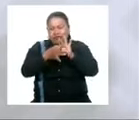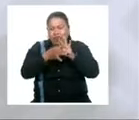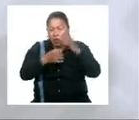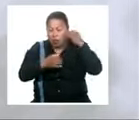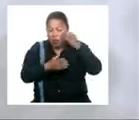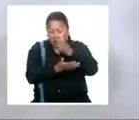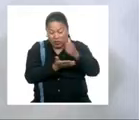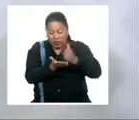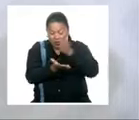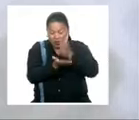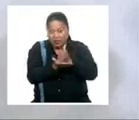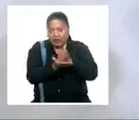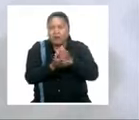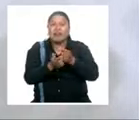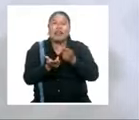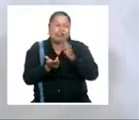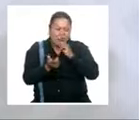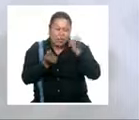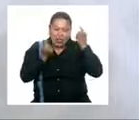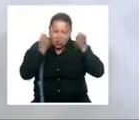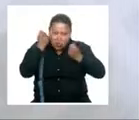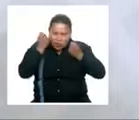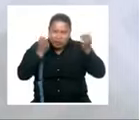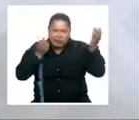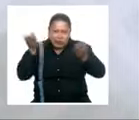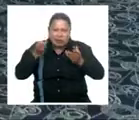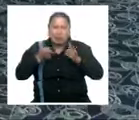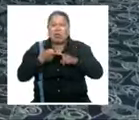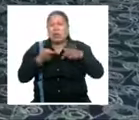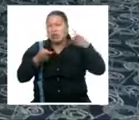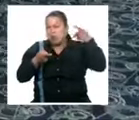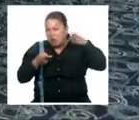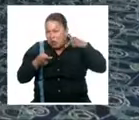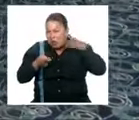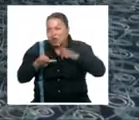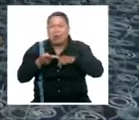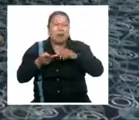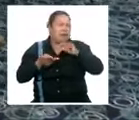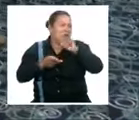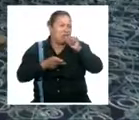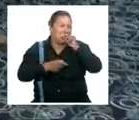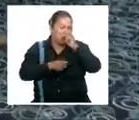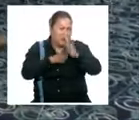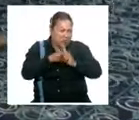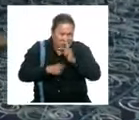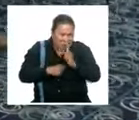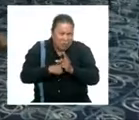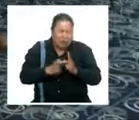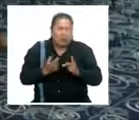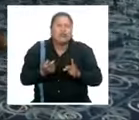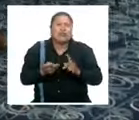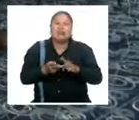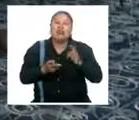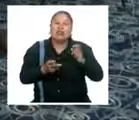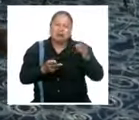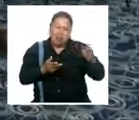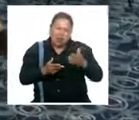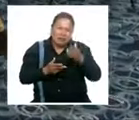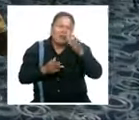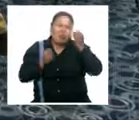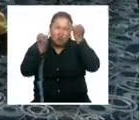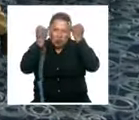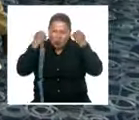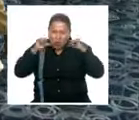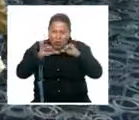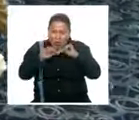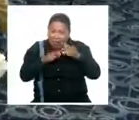capital, y los turistas que vienen de Puebla, los extranjeros que van por la ruta de la fe, pero también